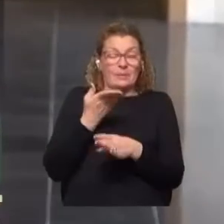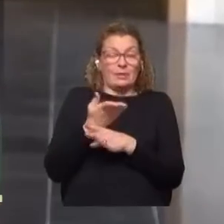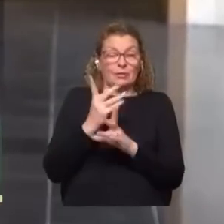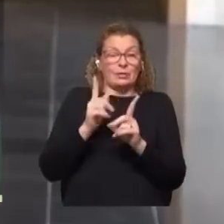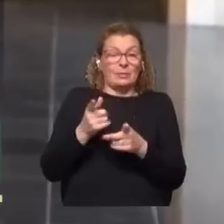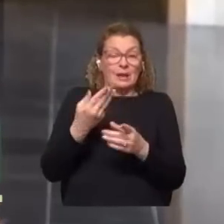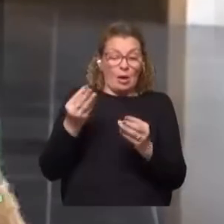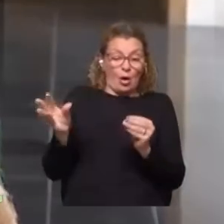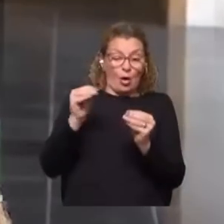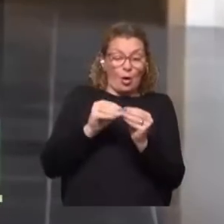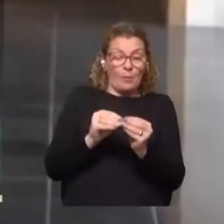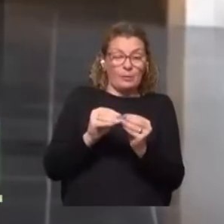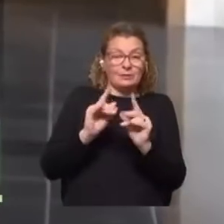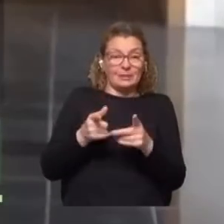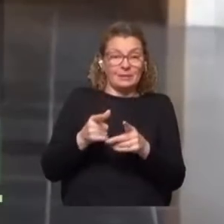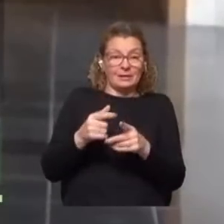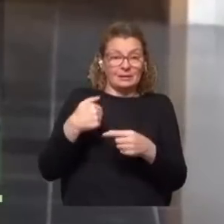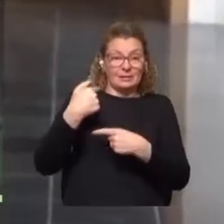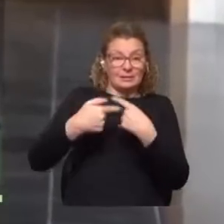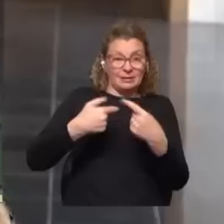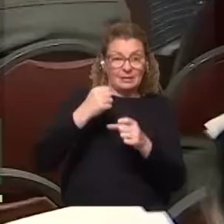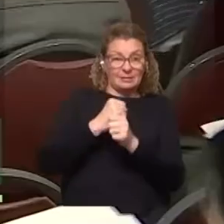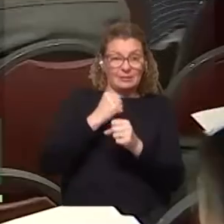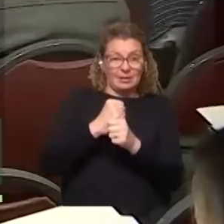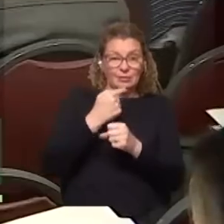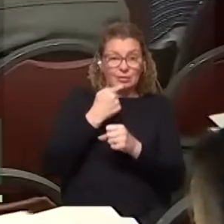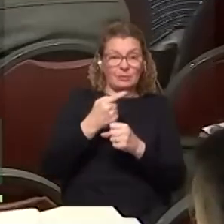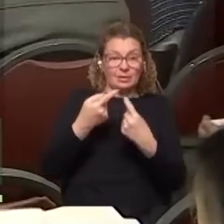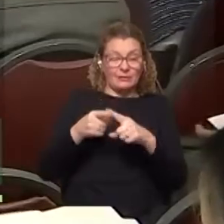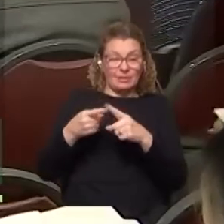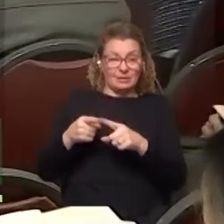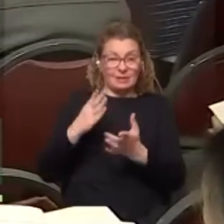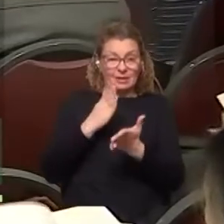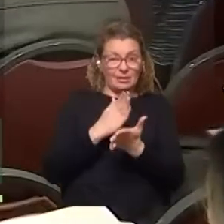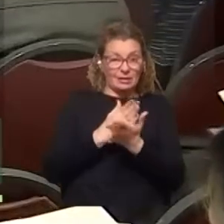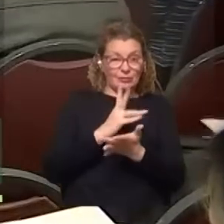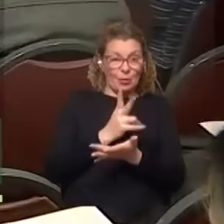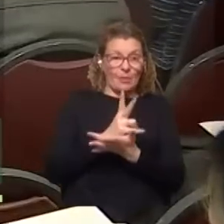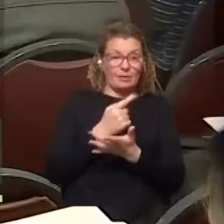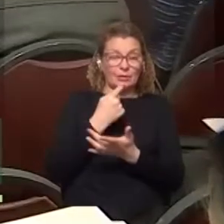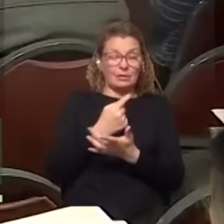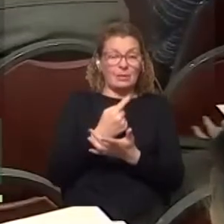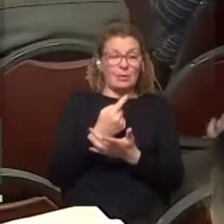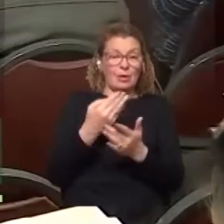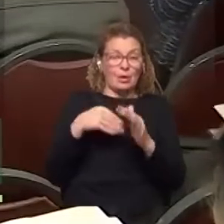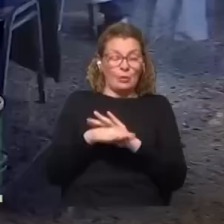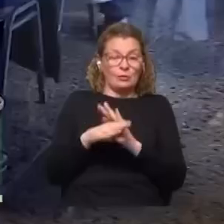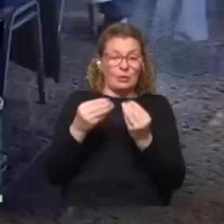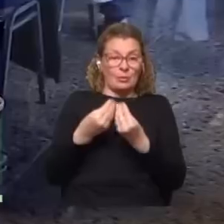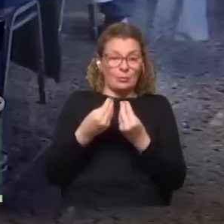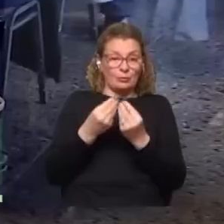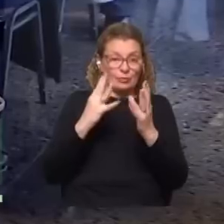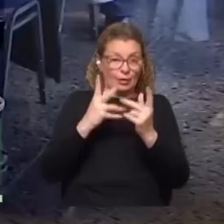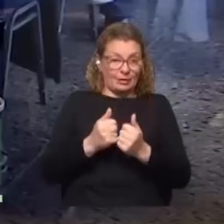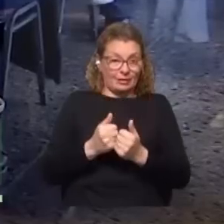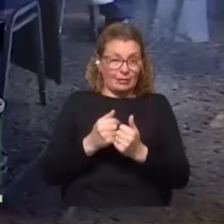cierta medida que se incorporen es que y que se siga trabajando digamos en las distintas áreas de Derechos Humanos que incluyen digamos el trabajo que realizan muchas de estas